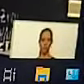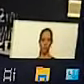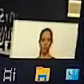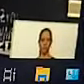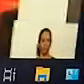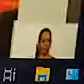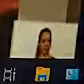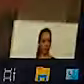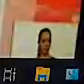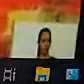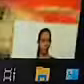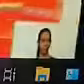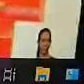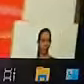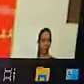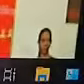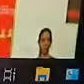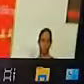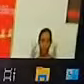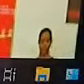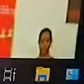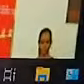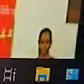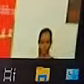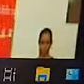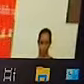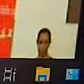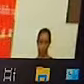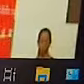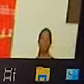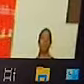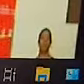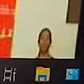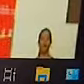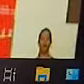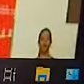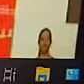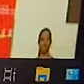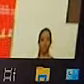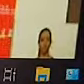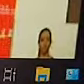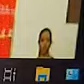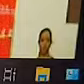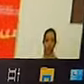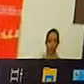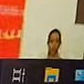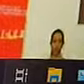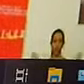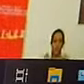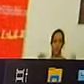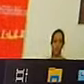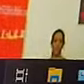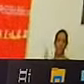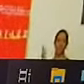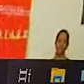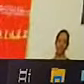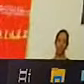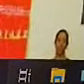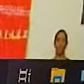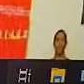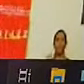favor. Se ha decidido un plan, ya la tenemos. Ejecutivo solicita amplia difusión de campaña. Las sanciones son un crimen. TV, redes